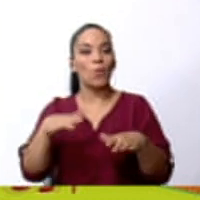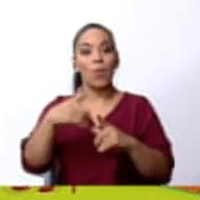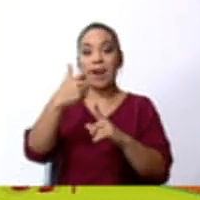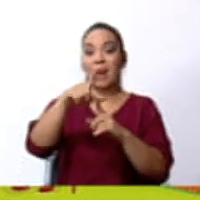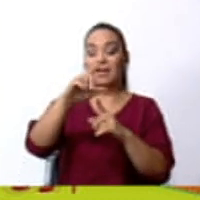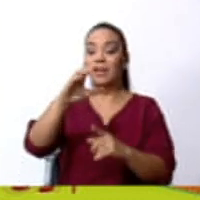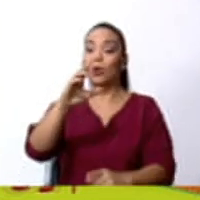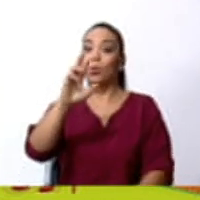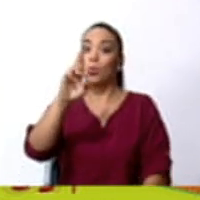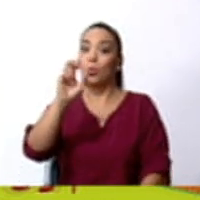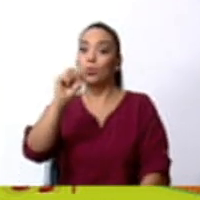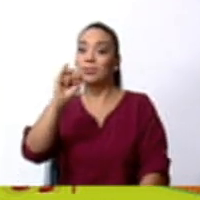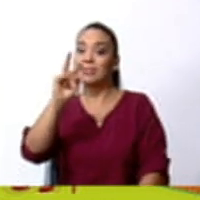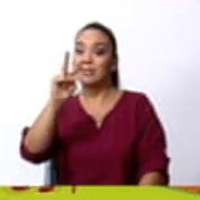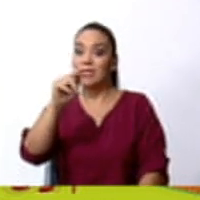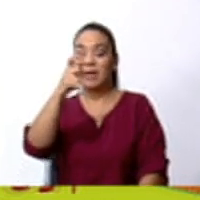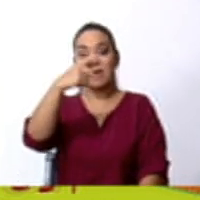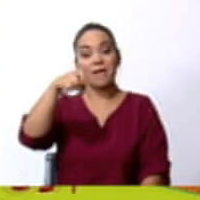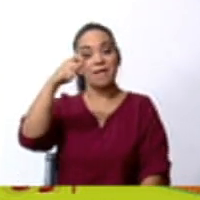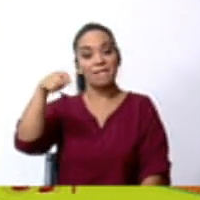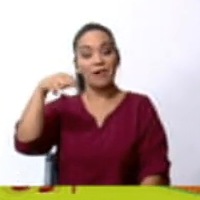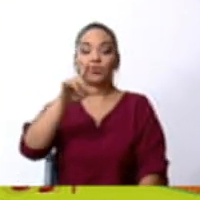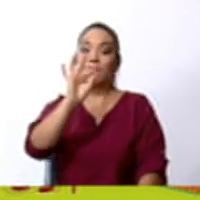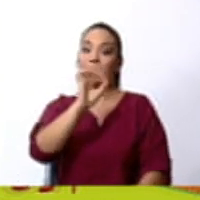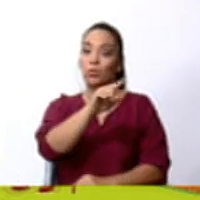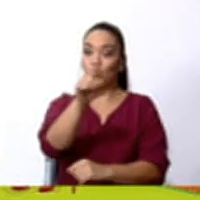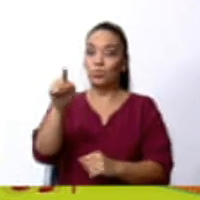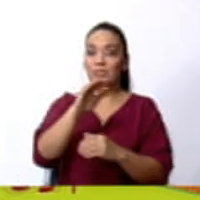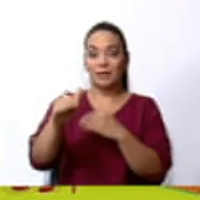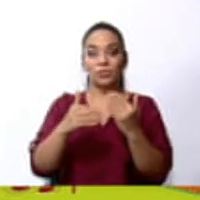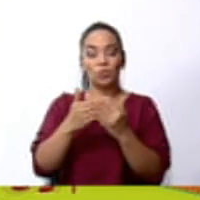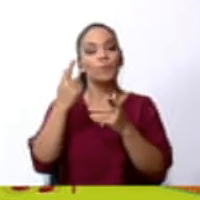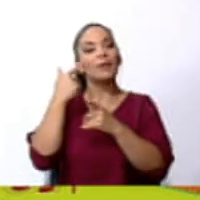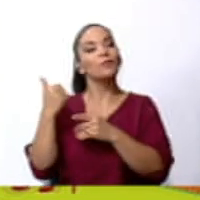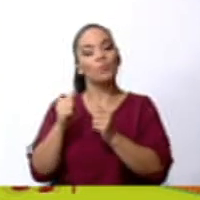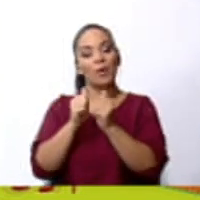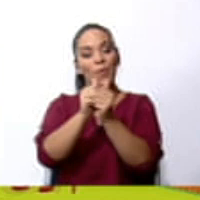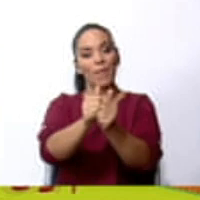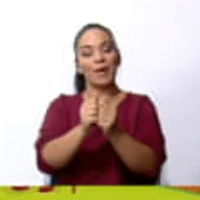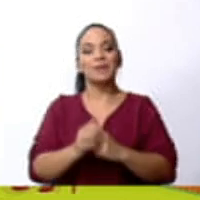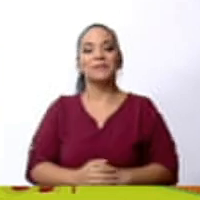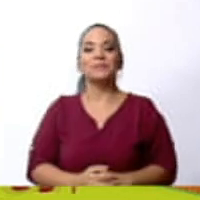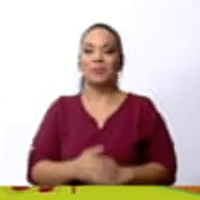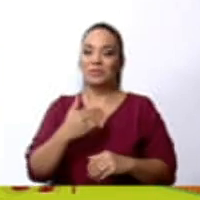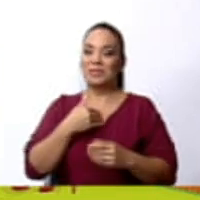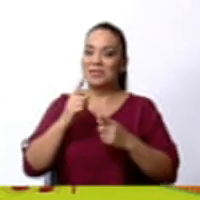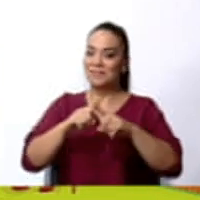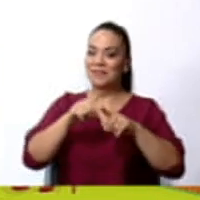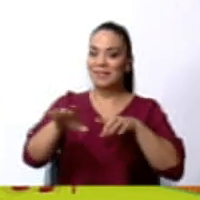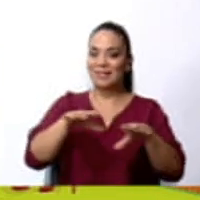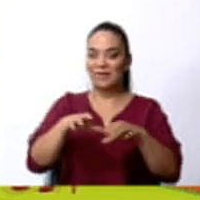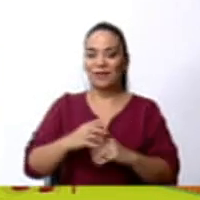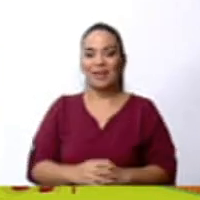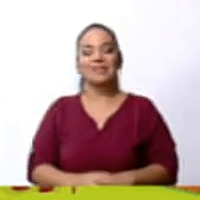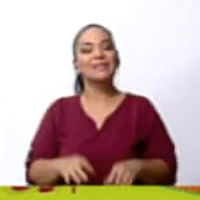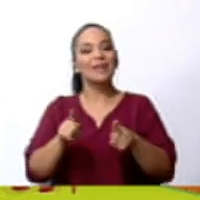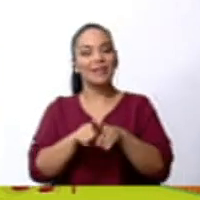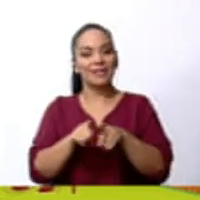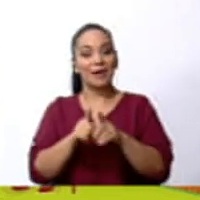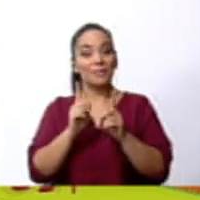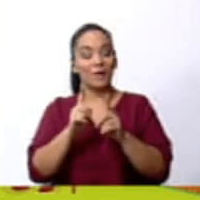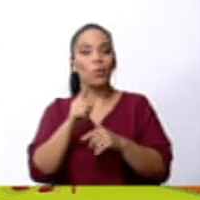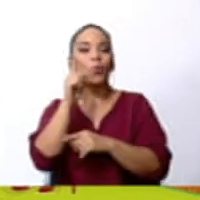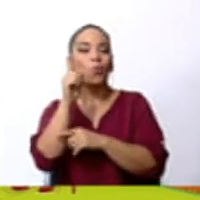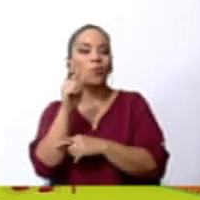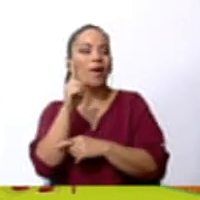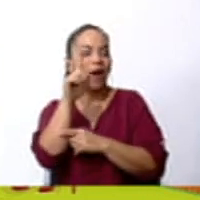que yo los quiero invitar a todos y todas para que me acompañen porque tenemos muchas actividades y les tengo una trivia